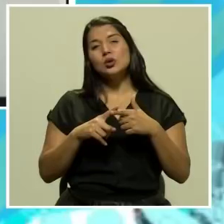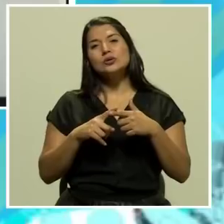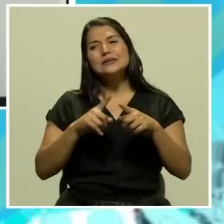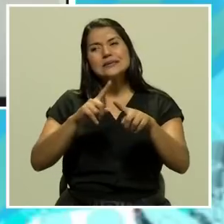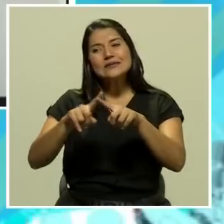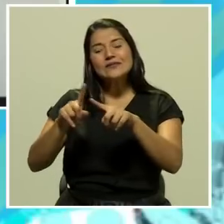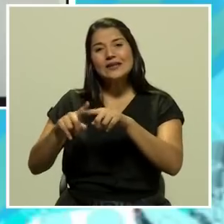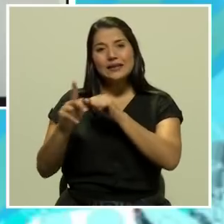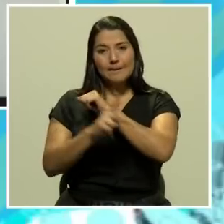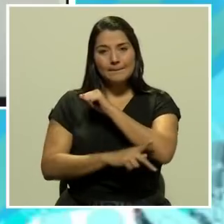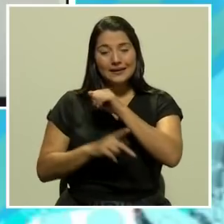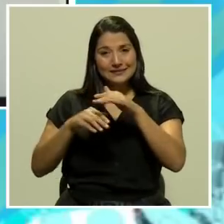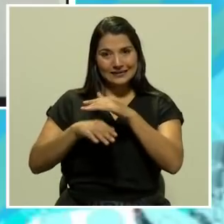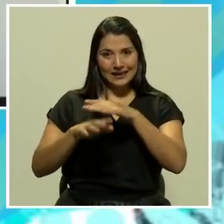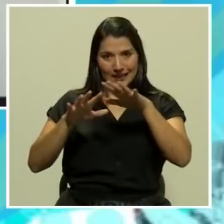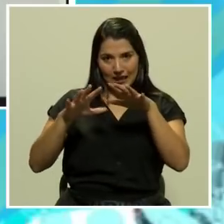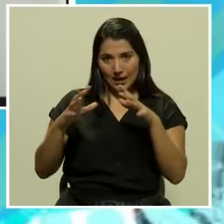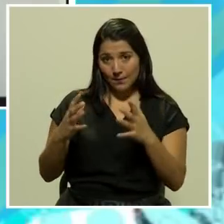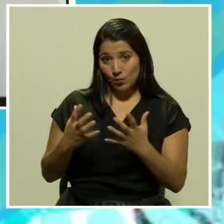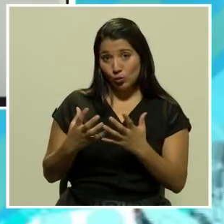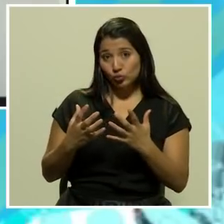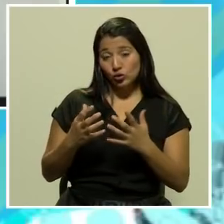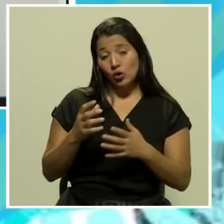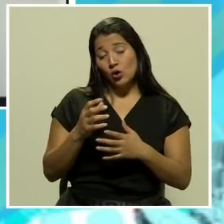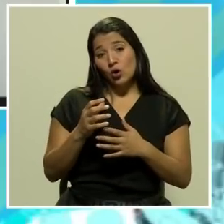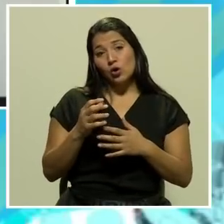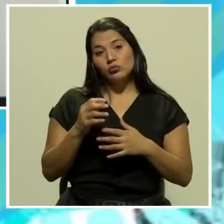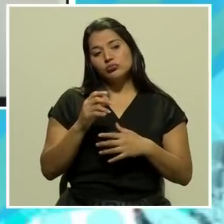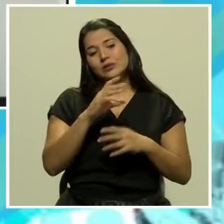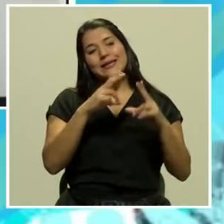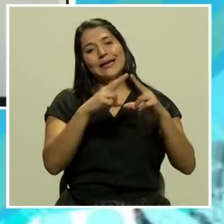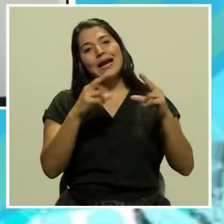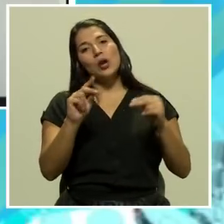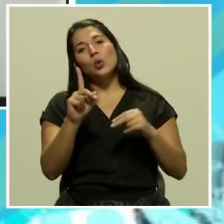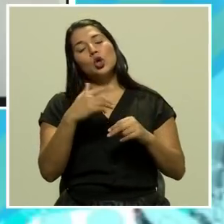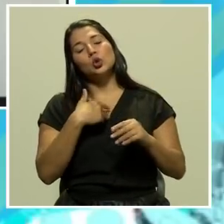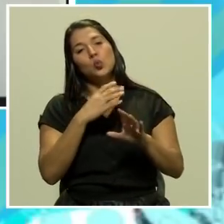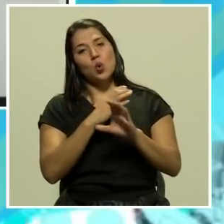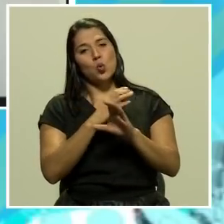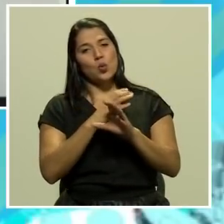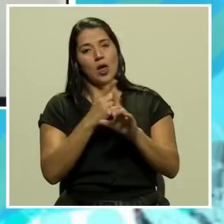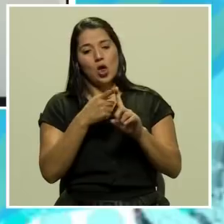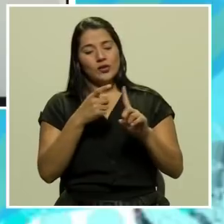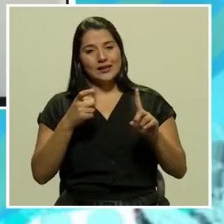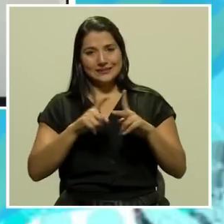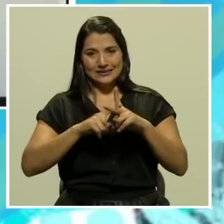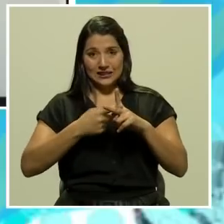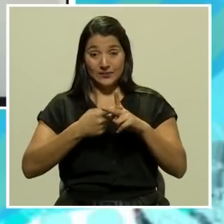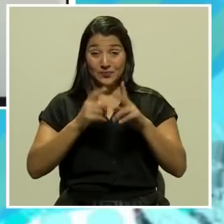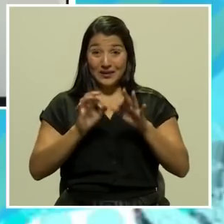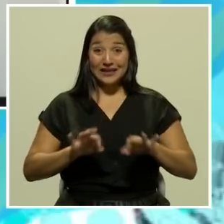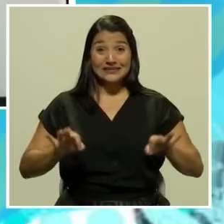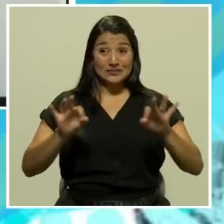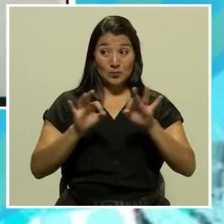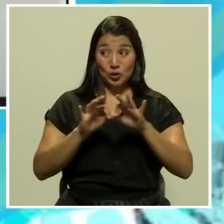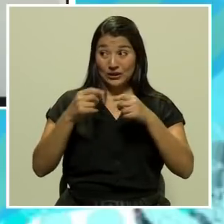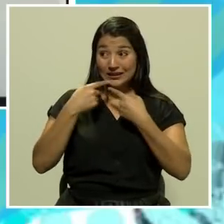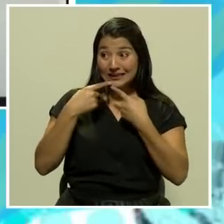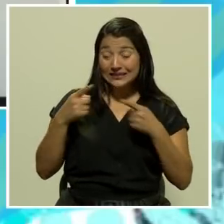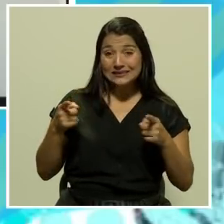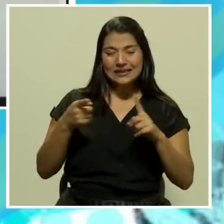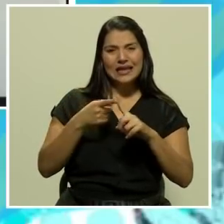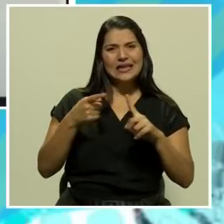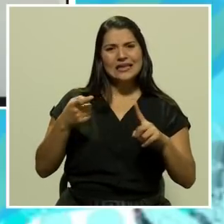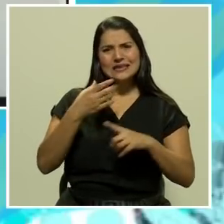diferentes países del mundo que no tomaron las medidas que deberían haberse tomado desde el inicio. Vale señalar que desde diciembre estamos hablando de